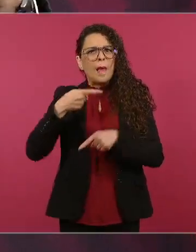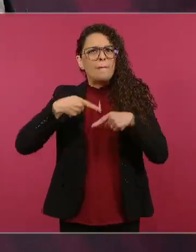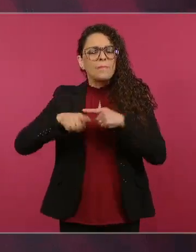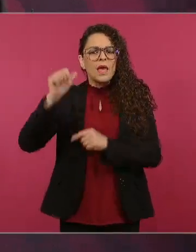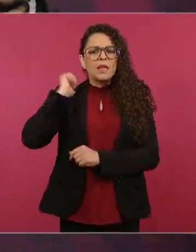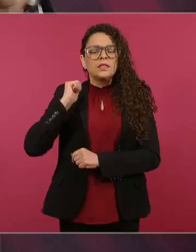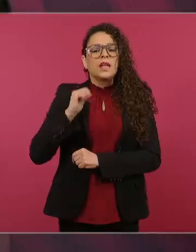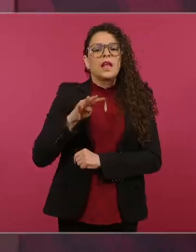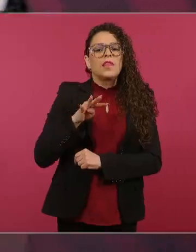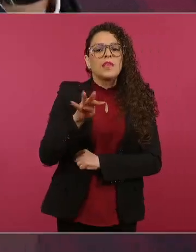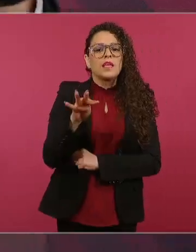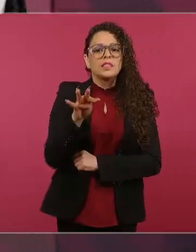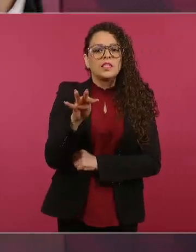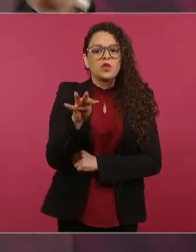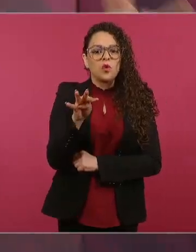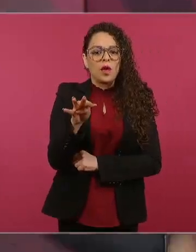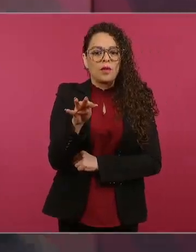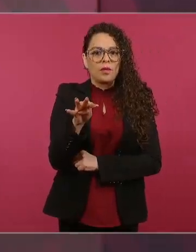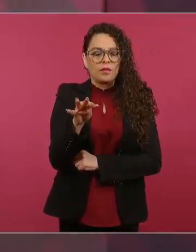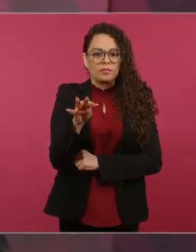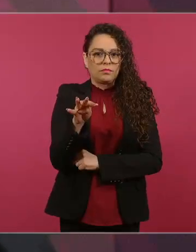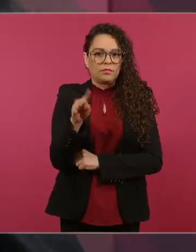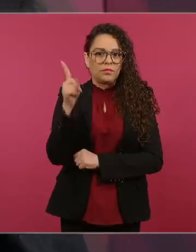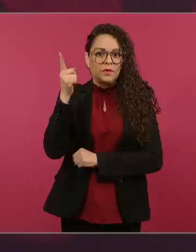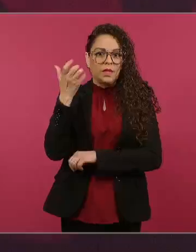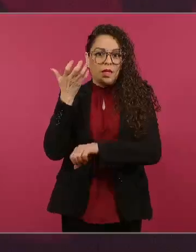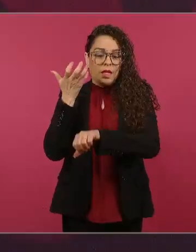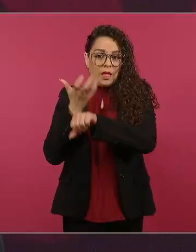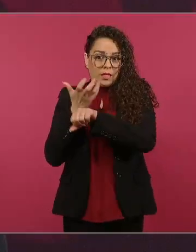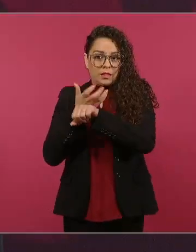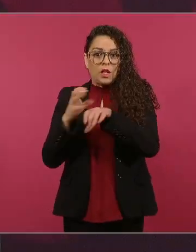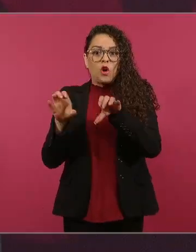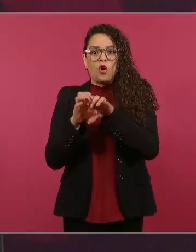las relaciones de Estados Unidos con el mundo,